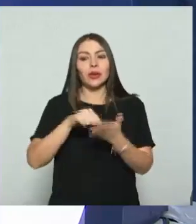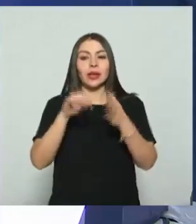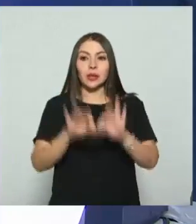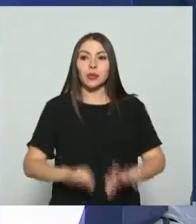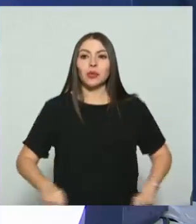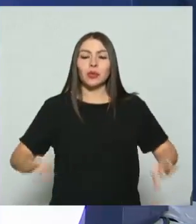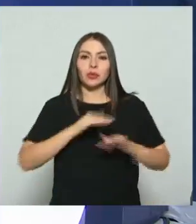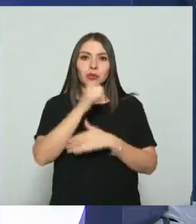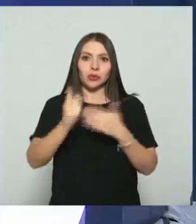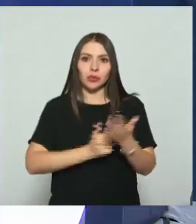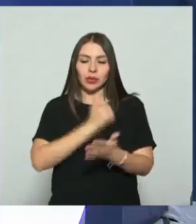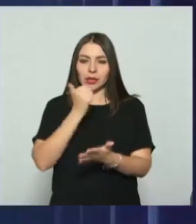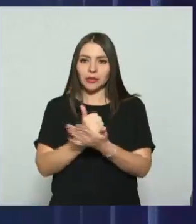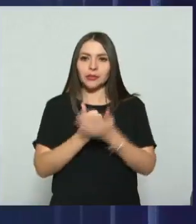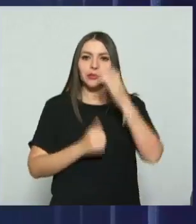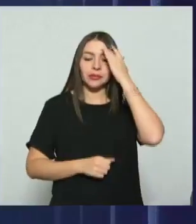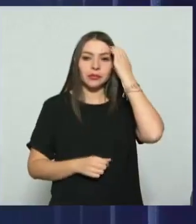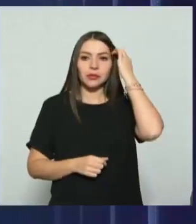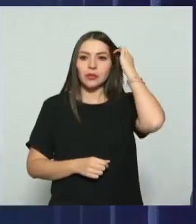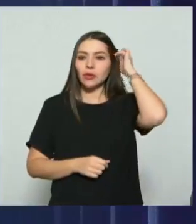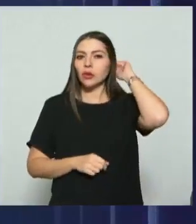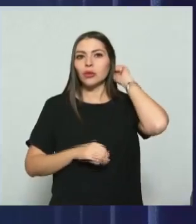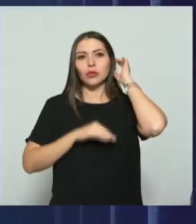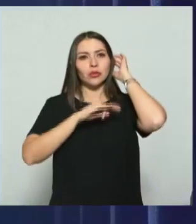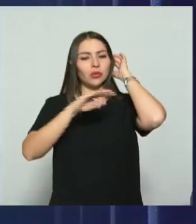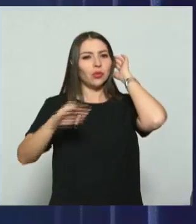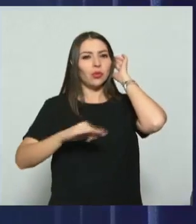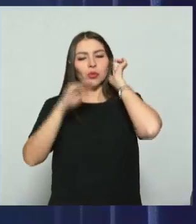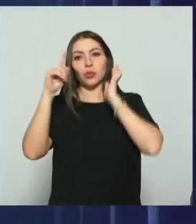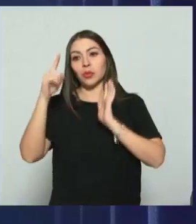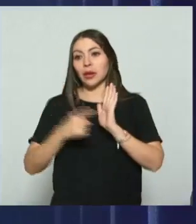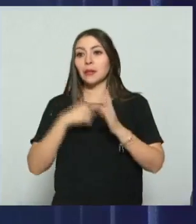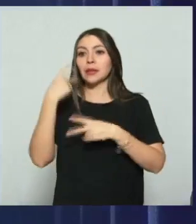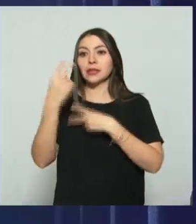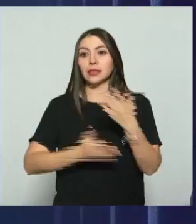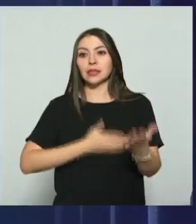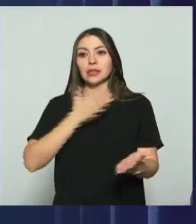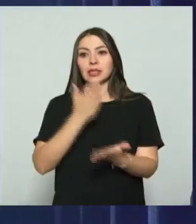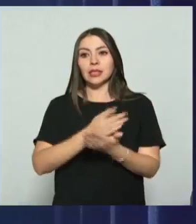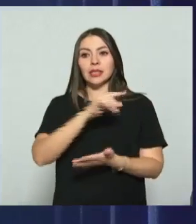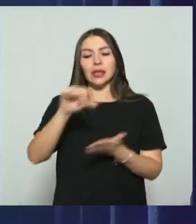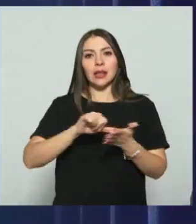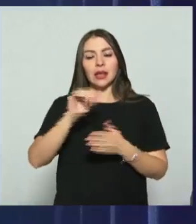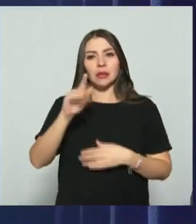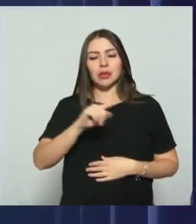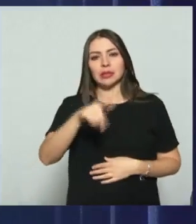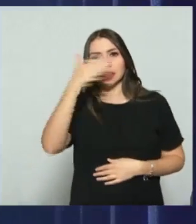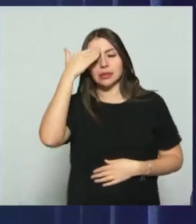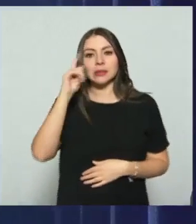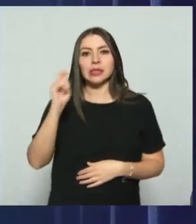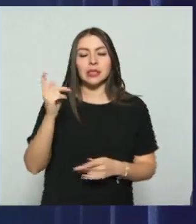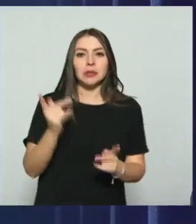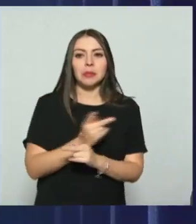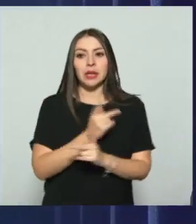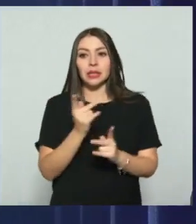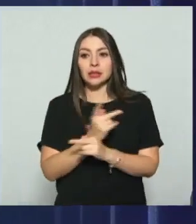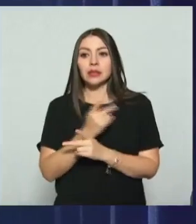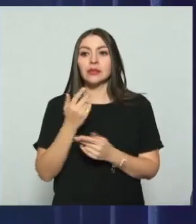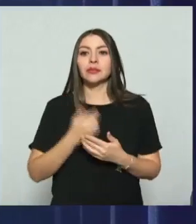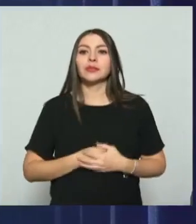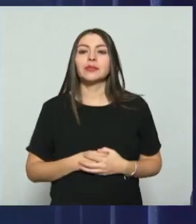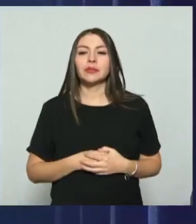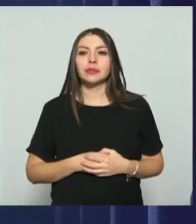capital. Todos hemos ido en algún momento a la central de abasto, sabemos lo que ocurre y bueno, hay por fortuna, yo